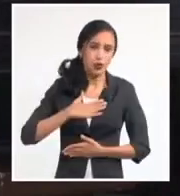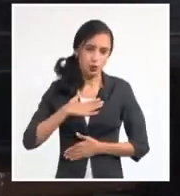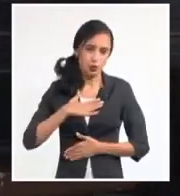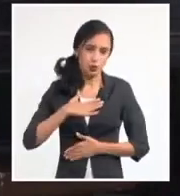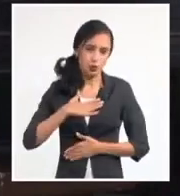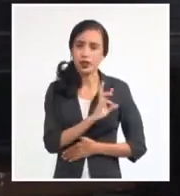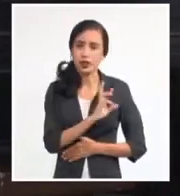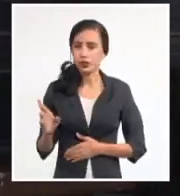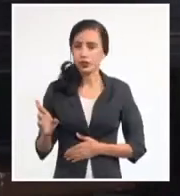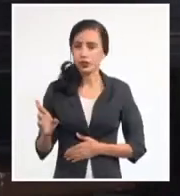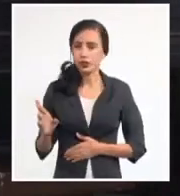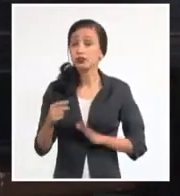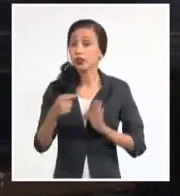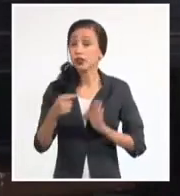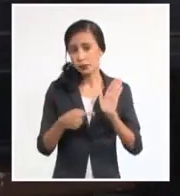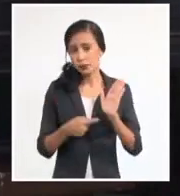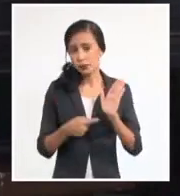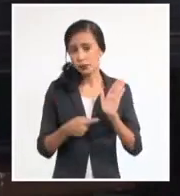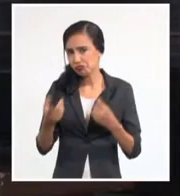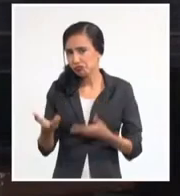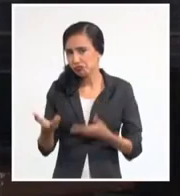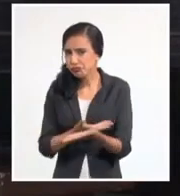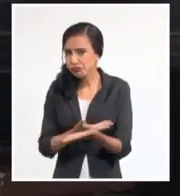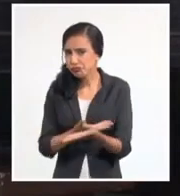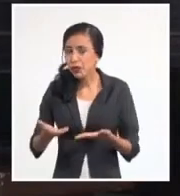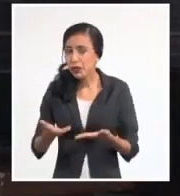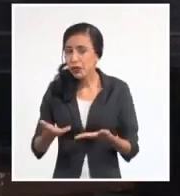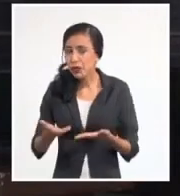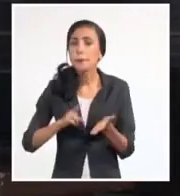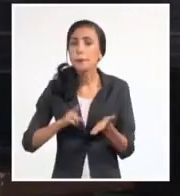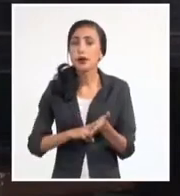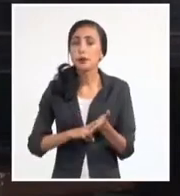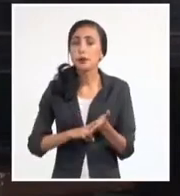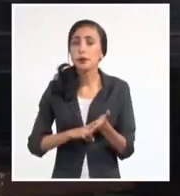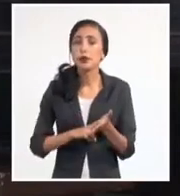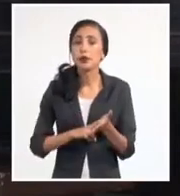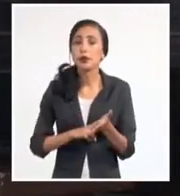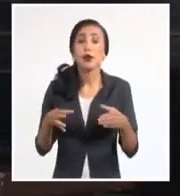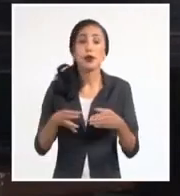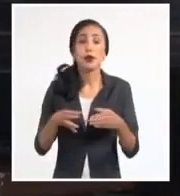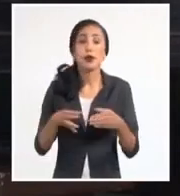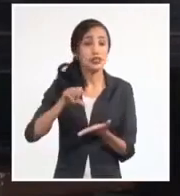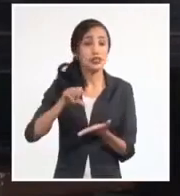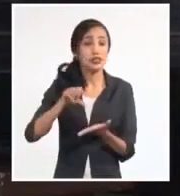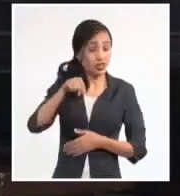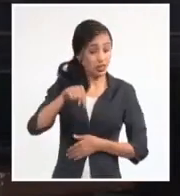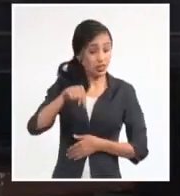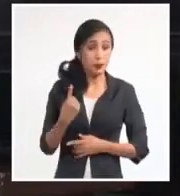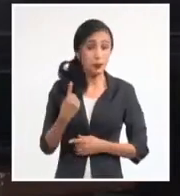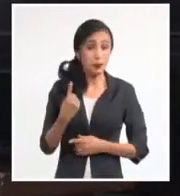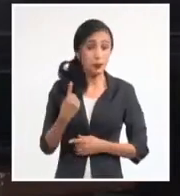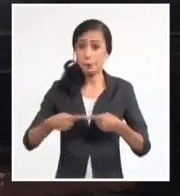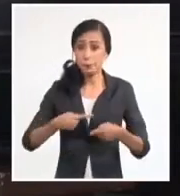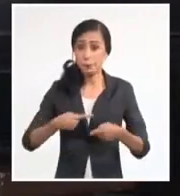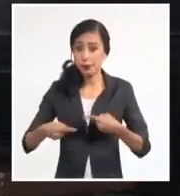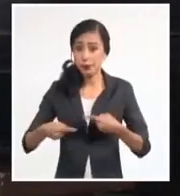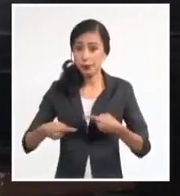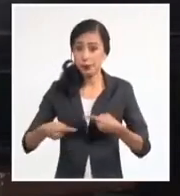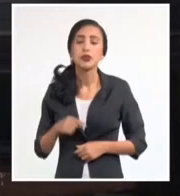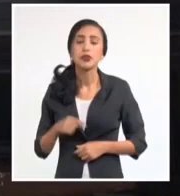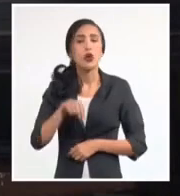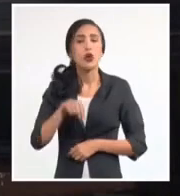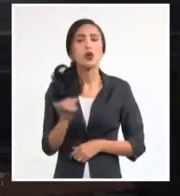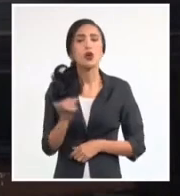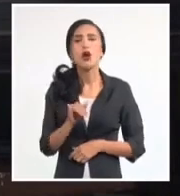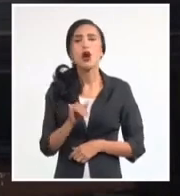compartidos por los miembros del Comité Central presentes en este tercer pleno. Hoy también me parecía que era fundamental una intervención